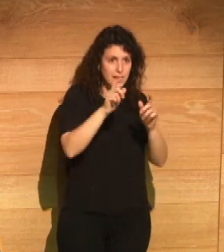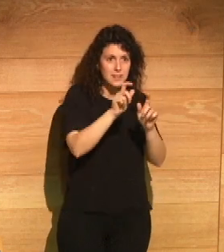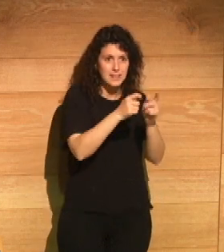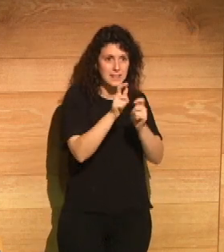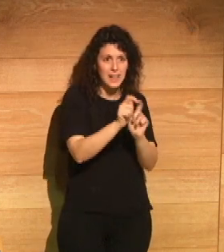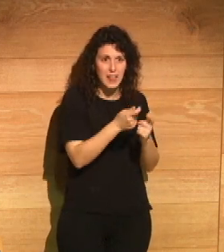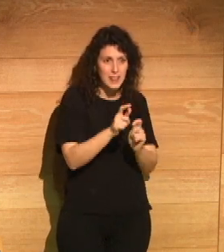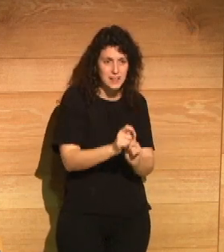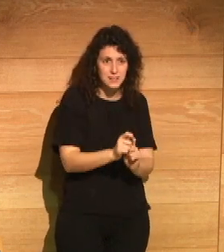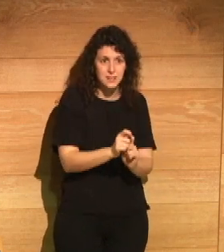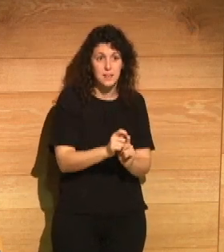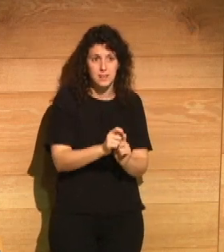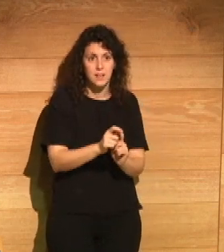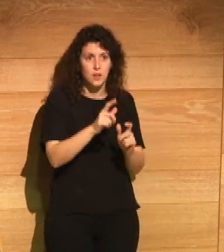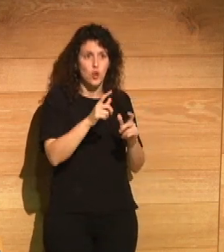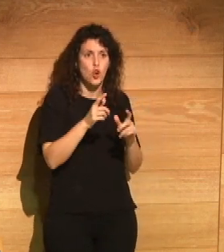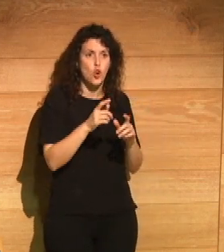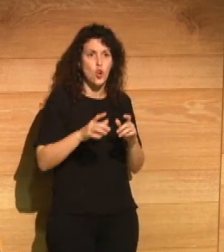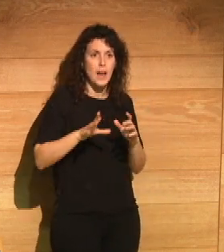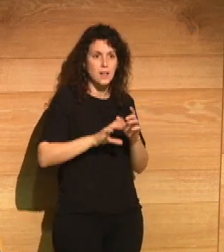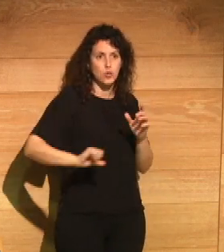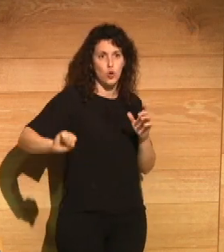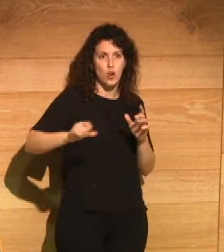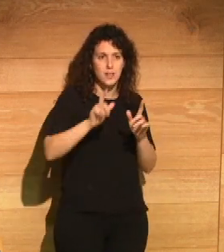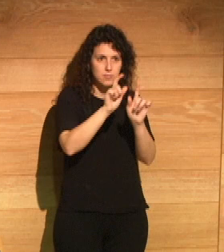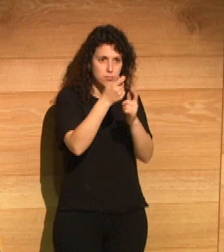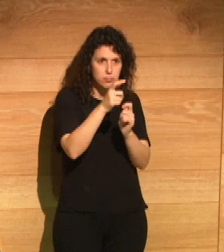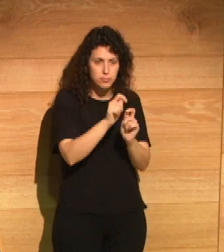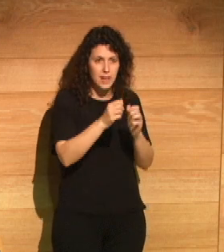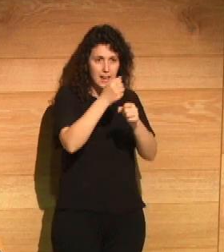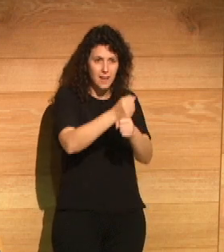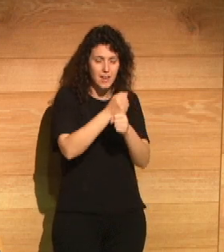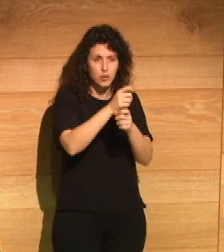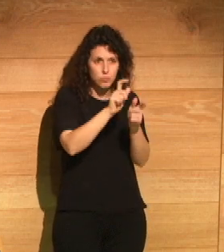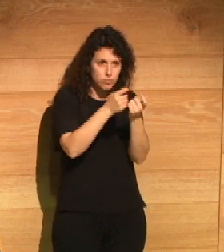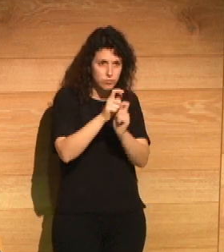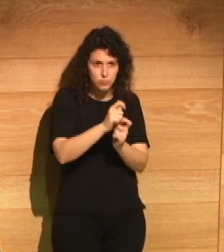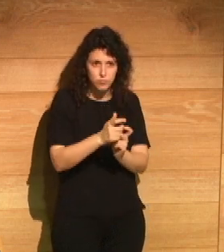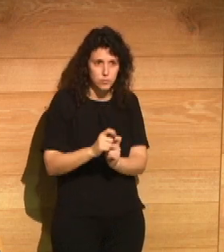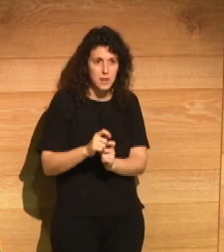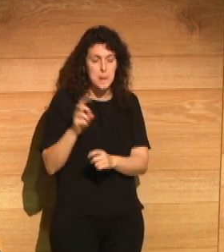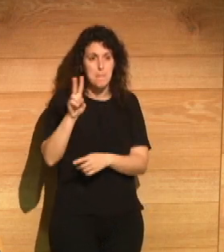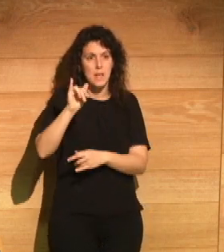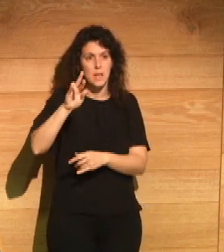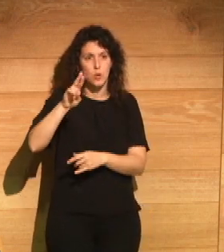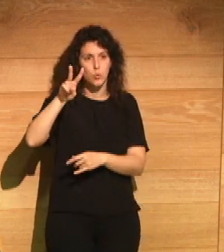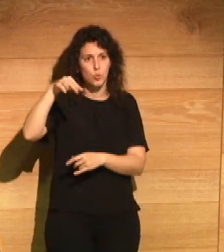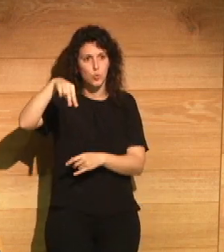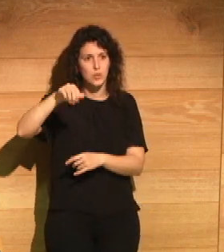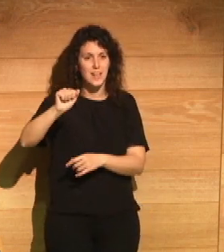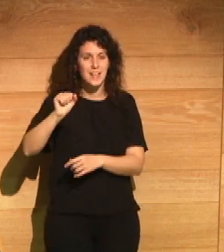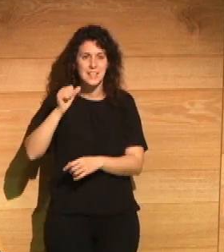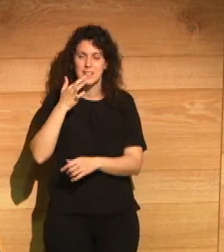amanecen trenzados, con las colas trenzadas, entonces el duende trenza a los caballos, y el Viruñas es como un demonio un